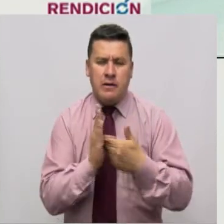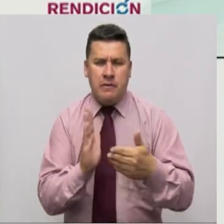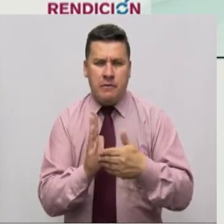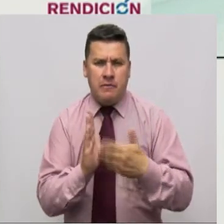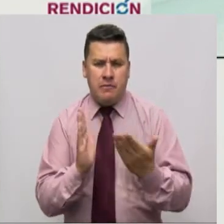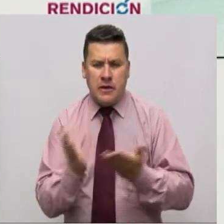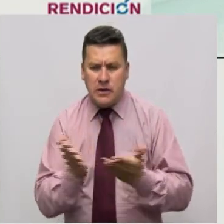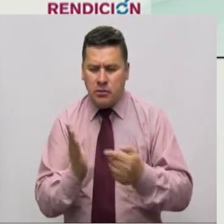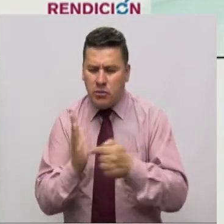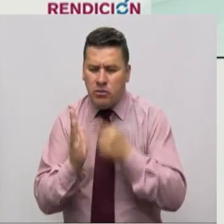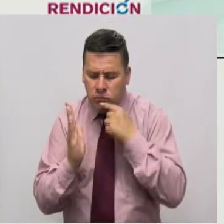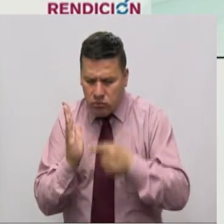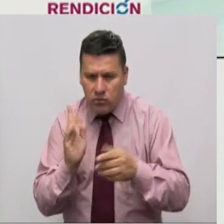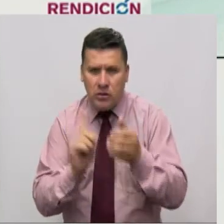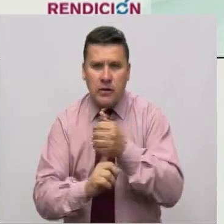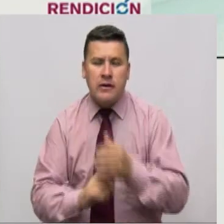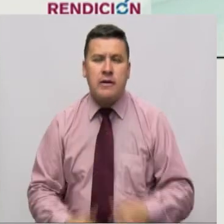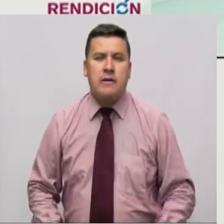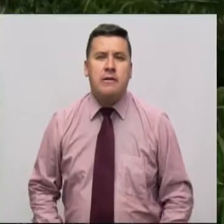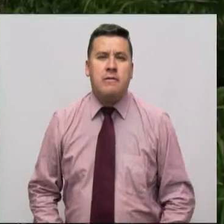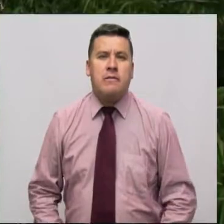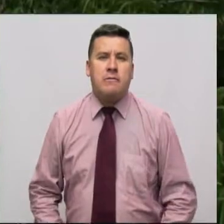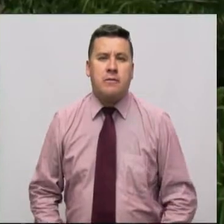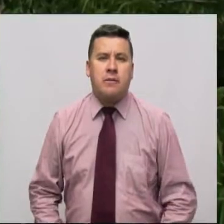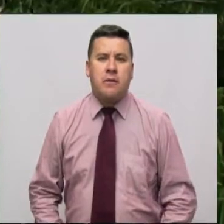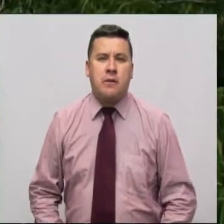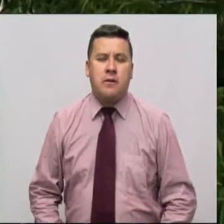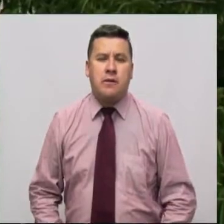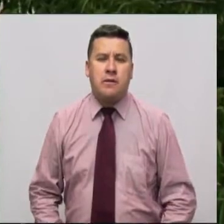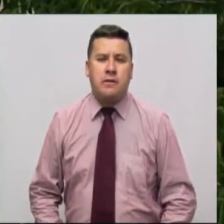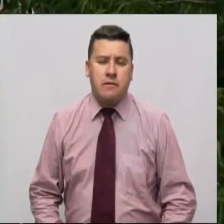de facturas de esos servicios.